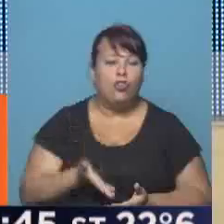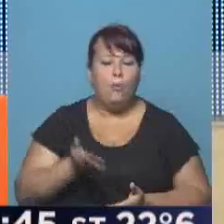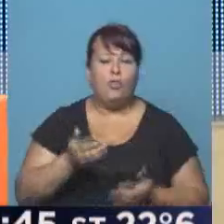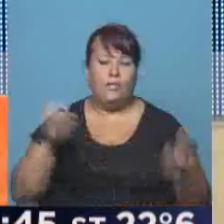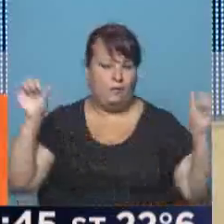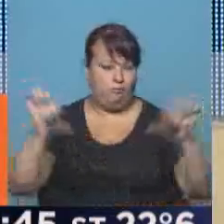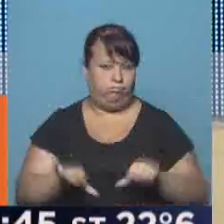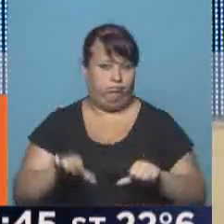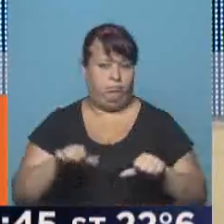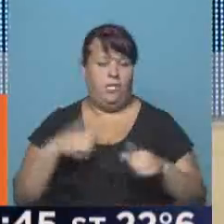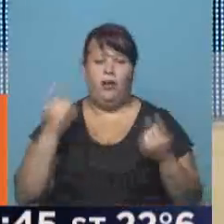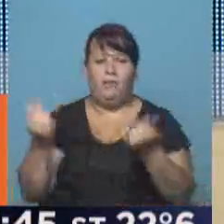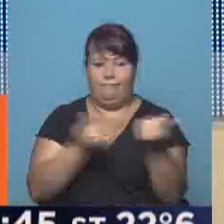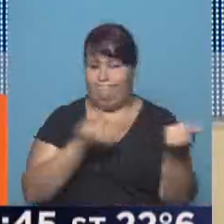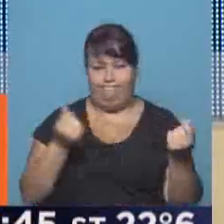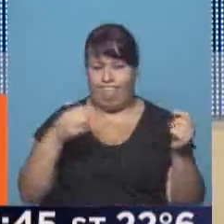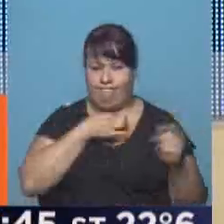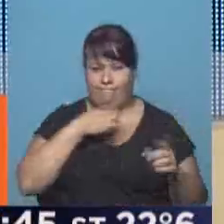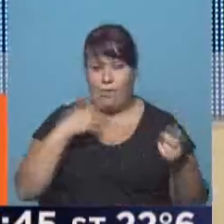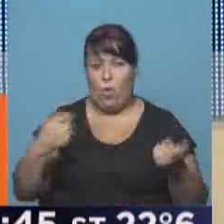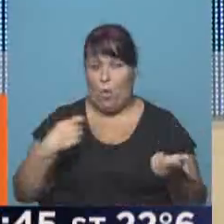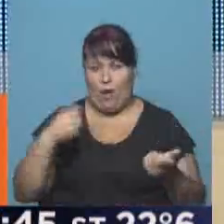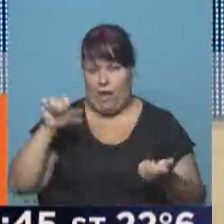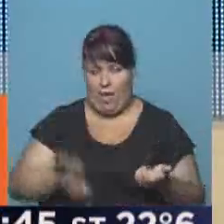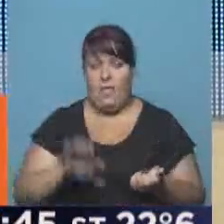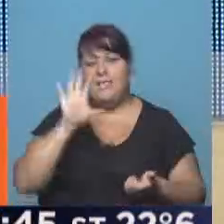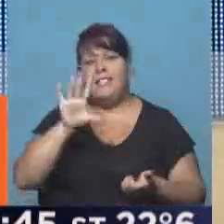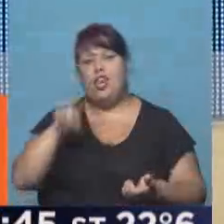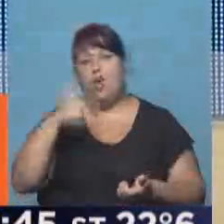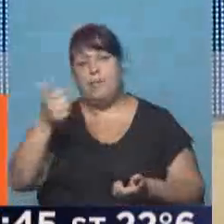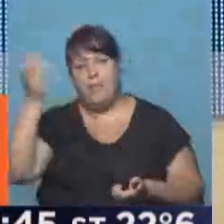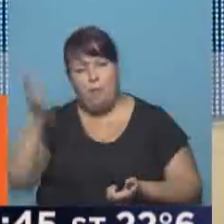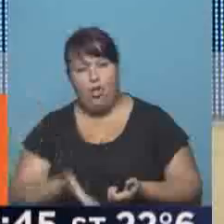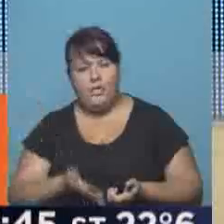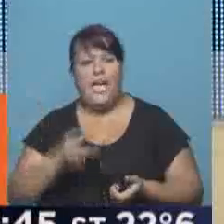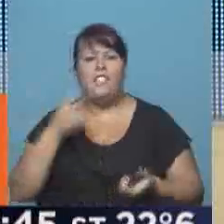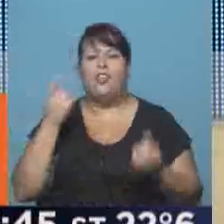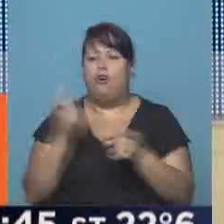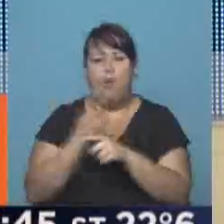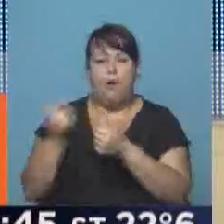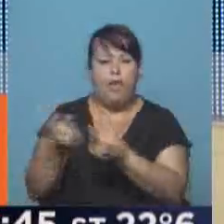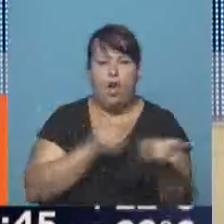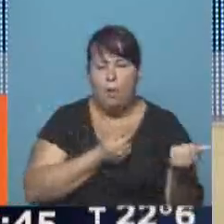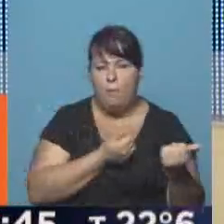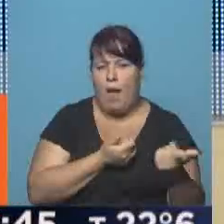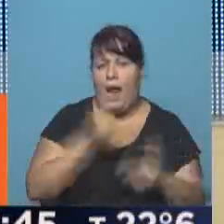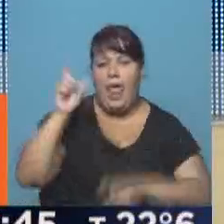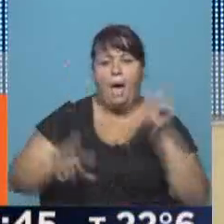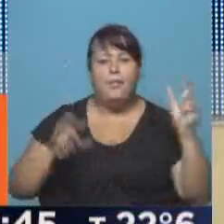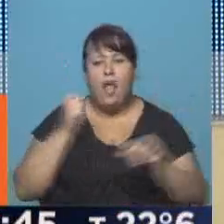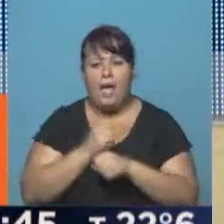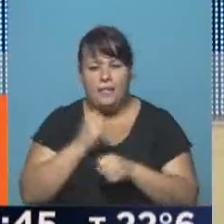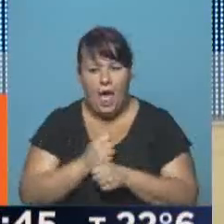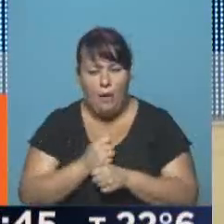caída de la capacidad de compra promedio del jubilado, 5,6% de caída de la capacidad de compra del